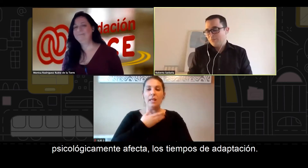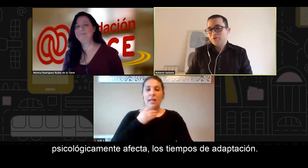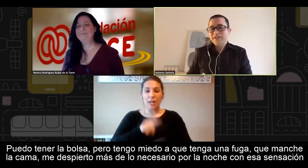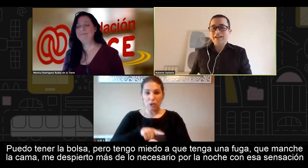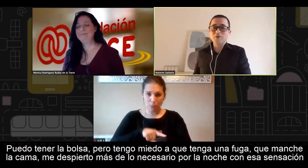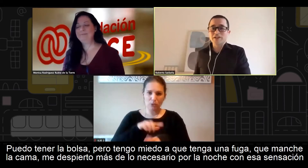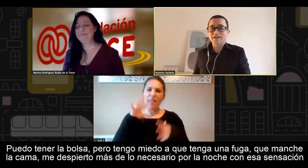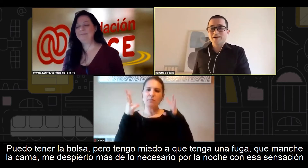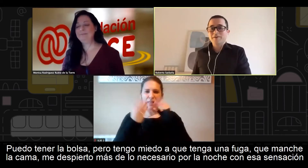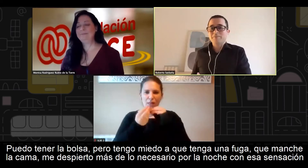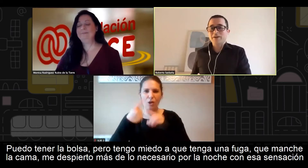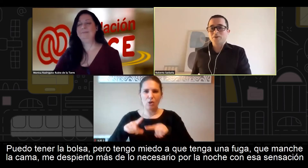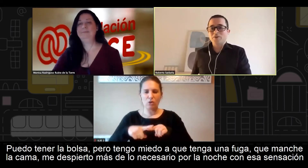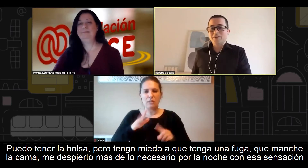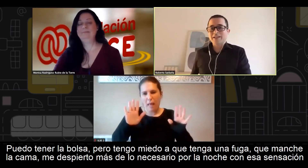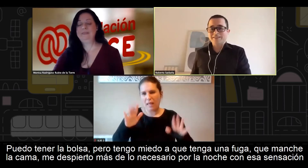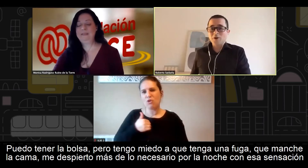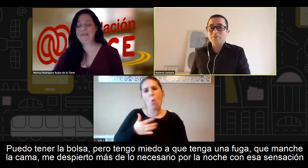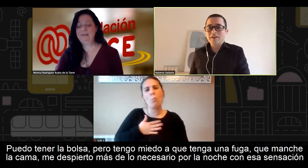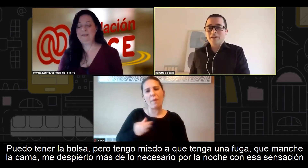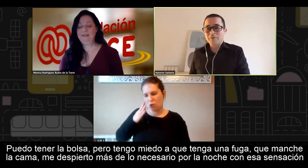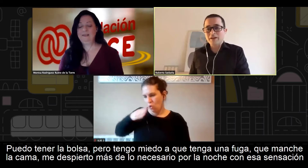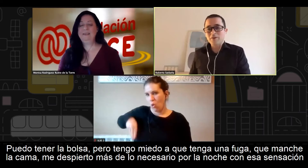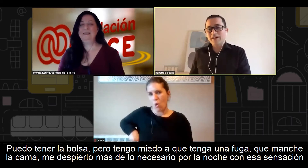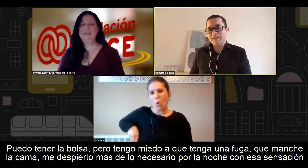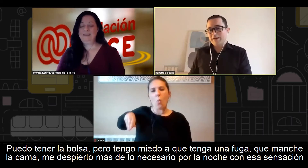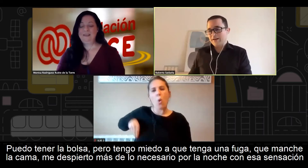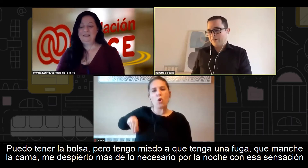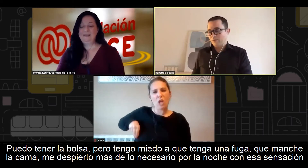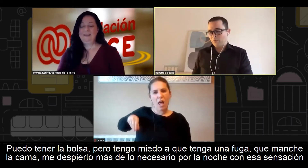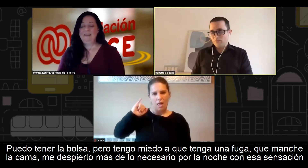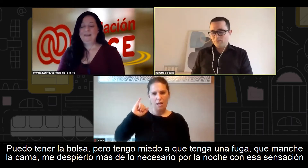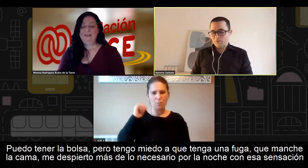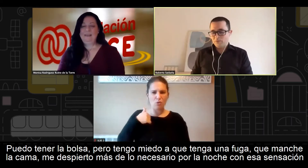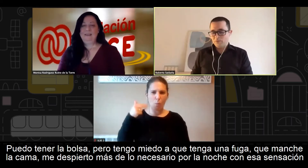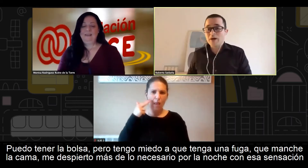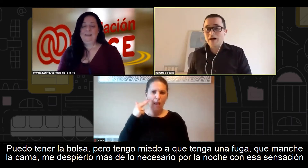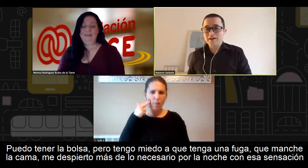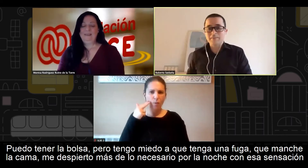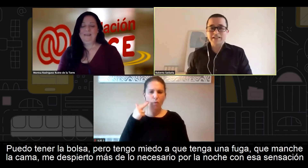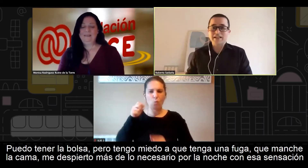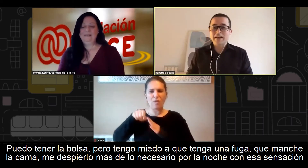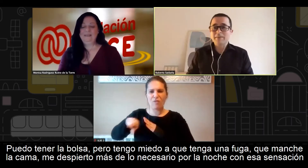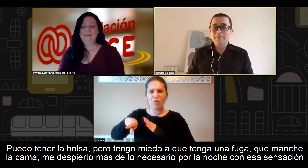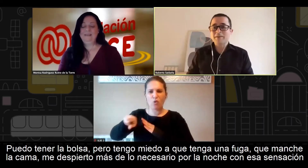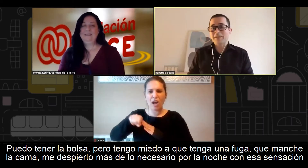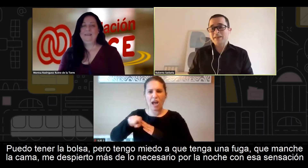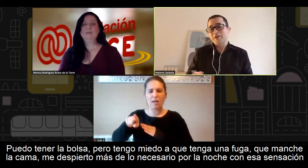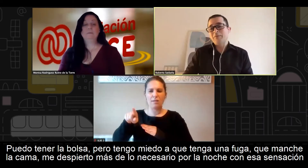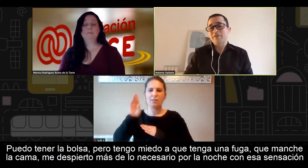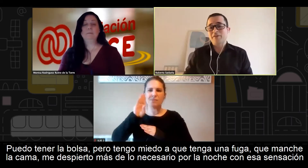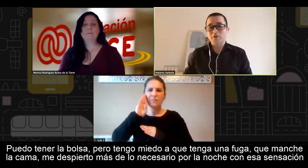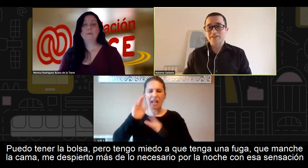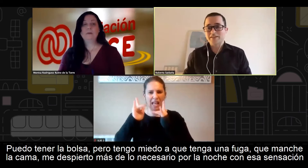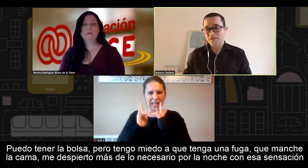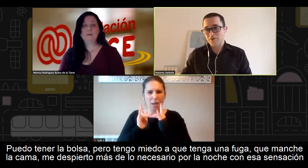yo puedo tener la bolsa, pero tengo miedo a que tenga una fuga, que manche la cama, me despierto más